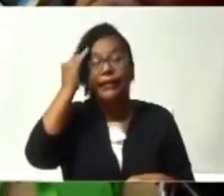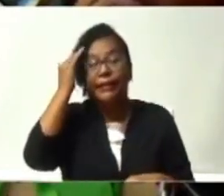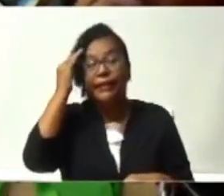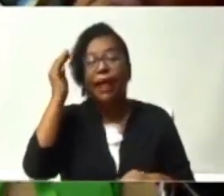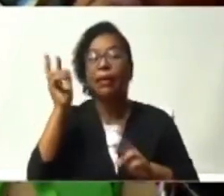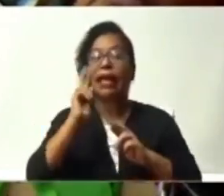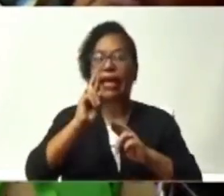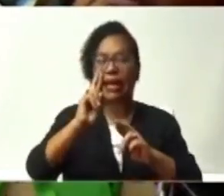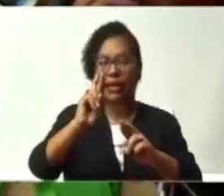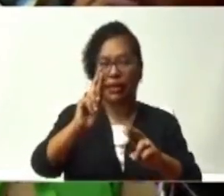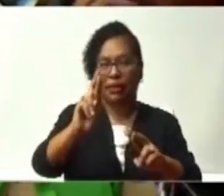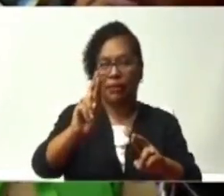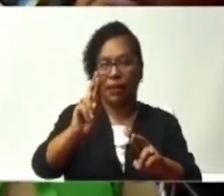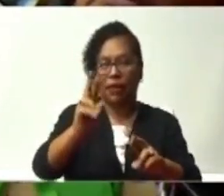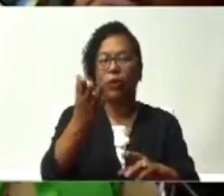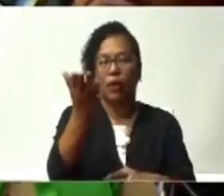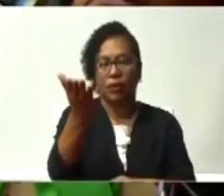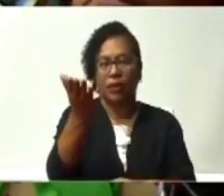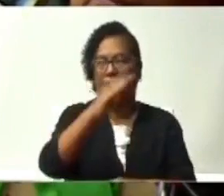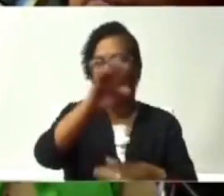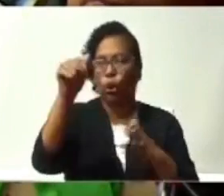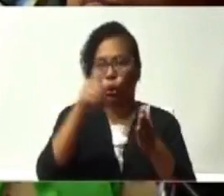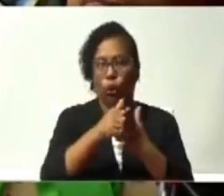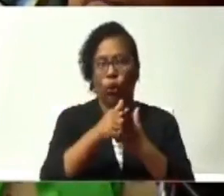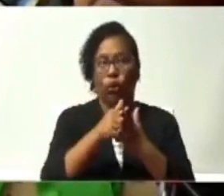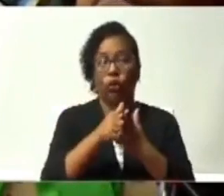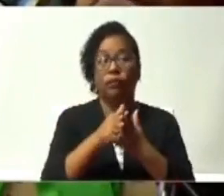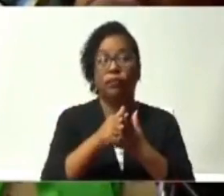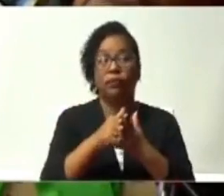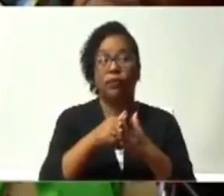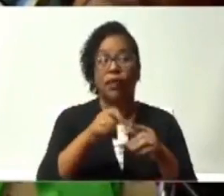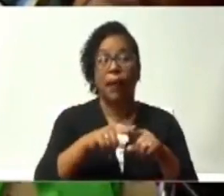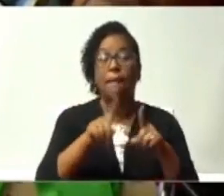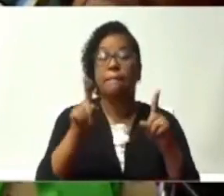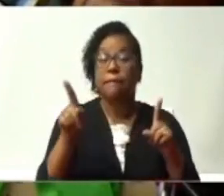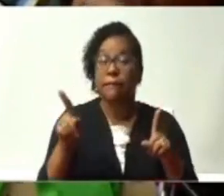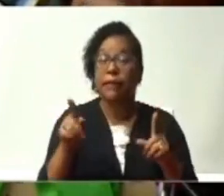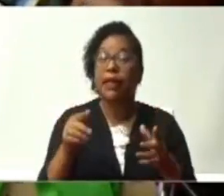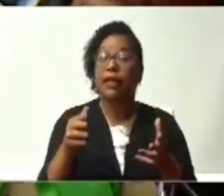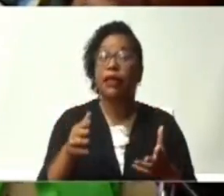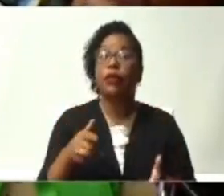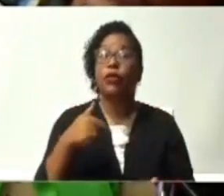distinción que todos le tenemos a usted. Pero